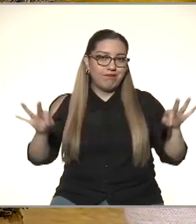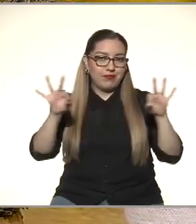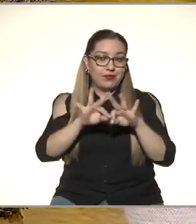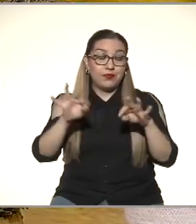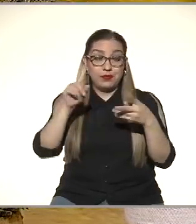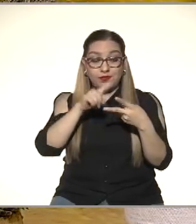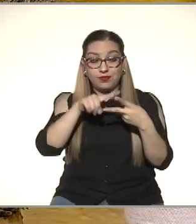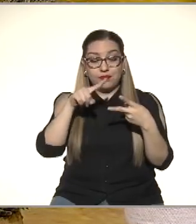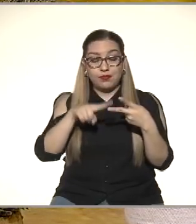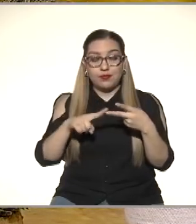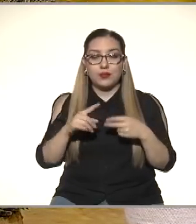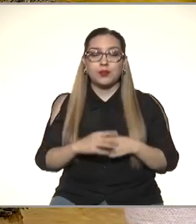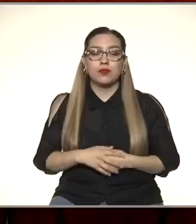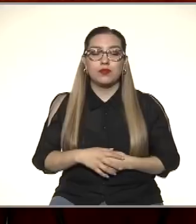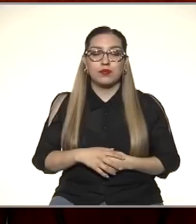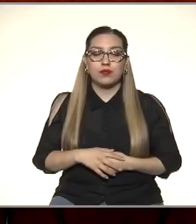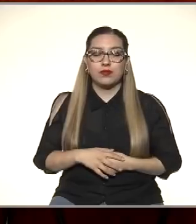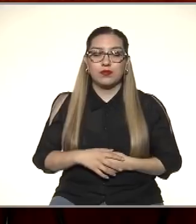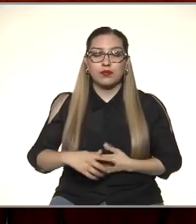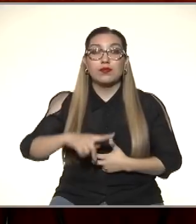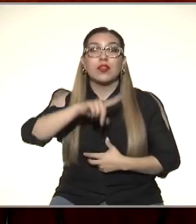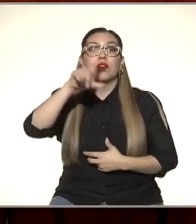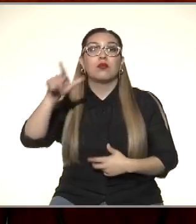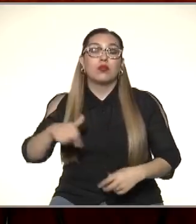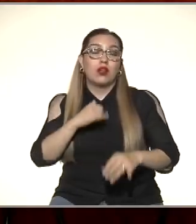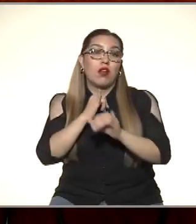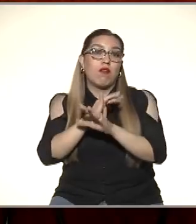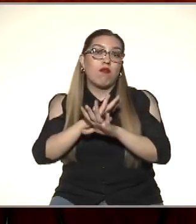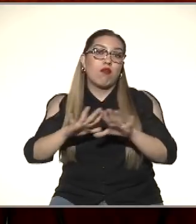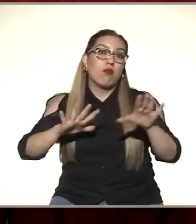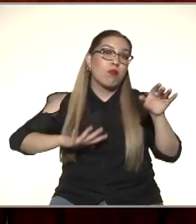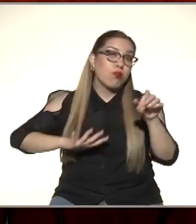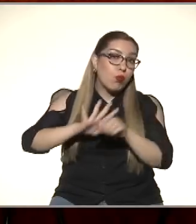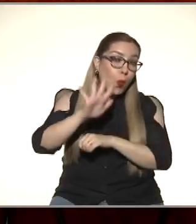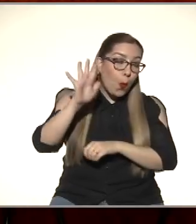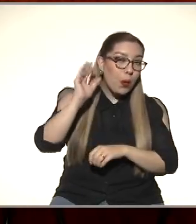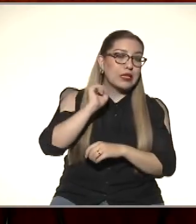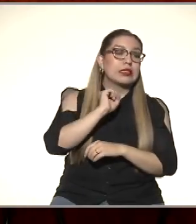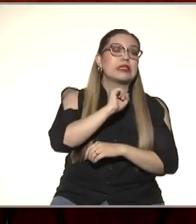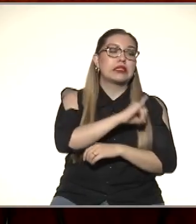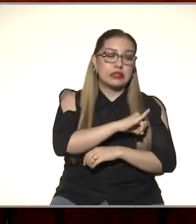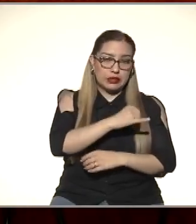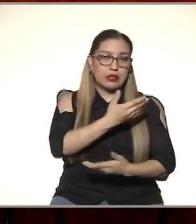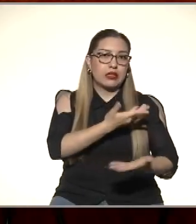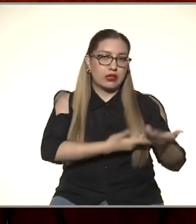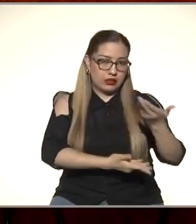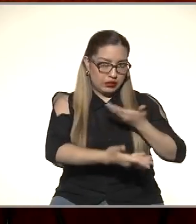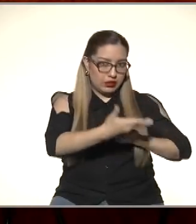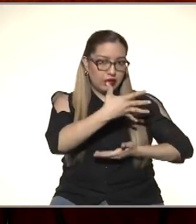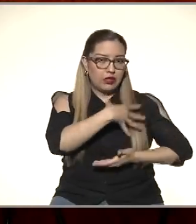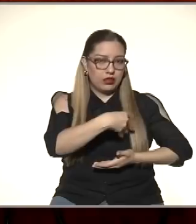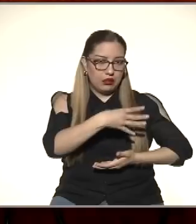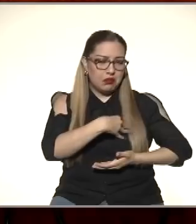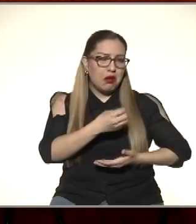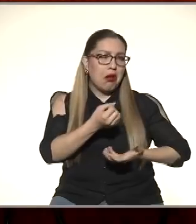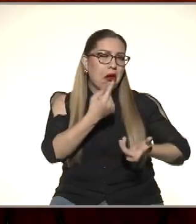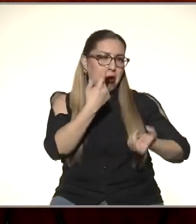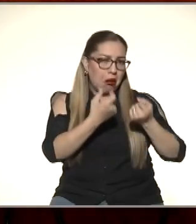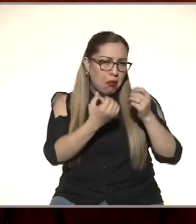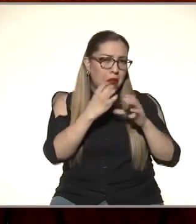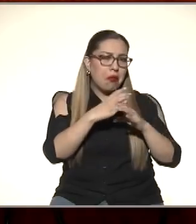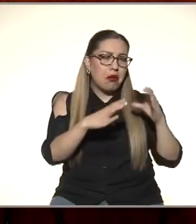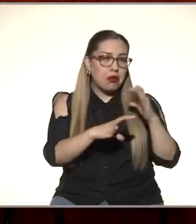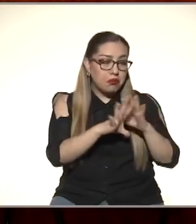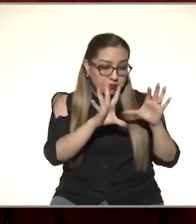de eso es la información que podemos dar o no. Podemos identificar qué información sí compete compartirle a nuestros hijos, a lo mejor si ya